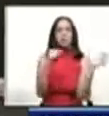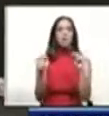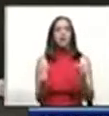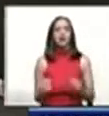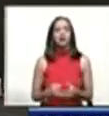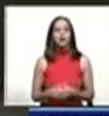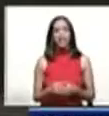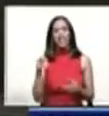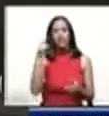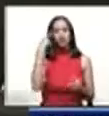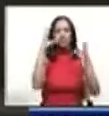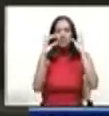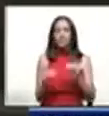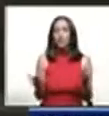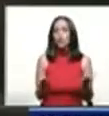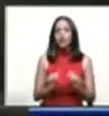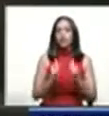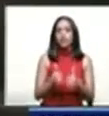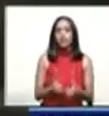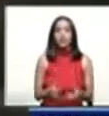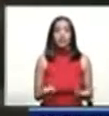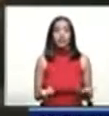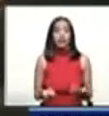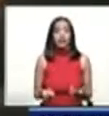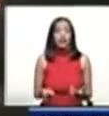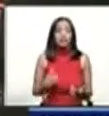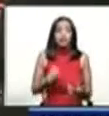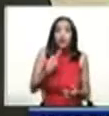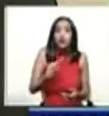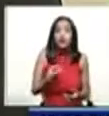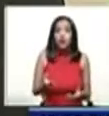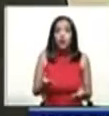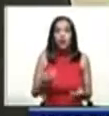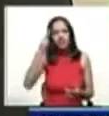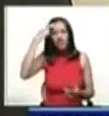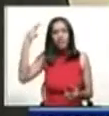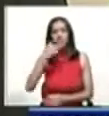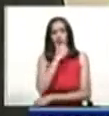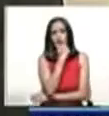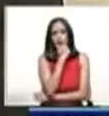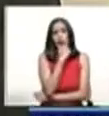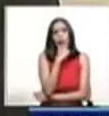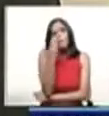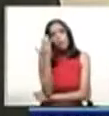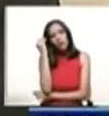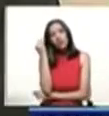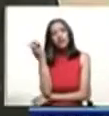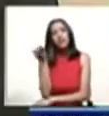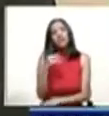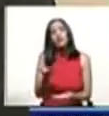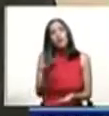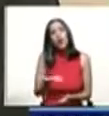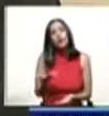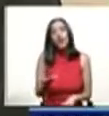que iban a arrancar la pelea. ¿A qué hora? Y bueno, y esto yo lo digo en un tono de reflexión, porque considero importante que la generación de